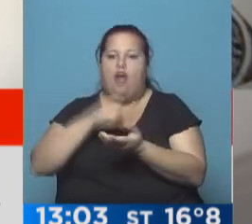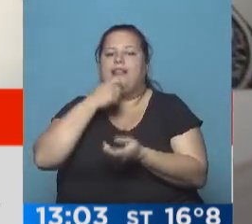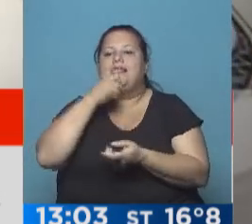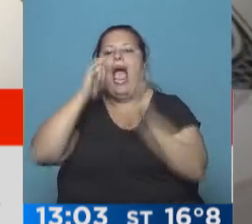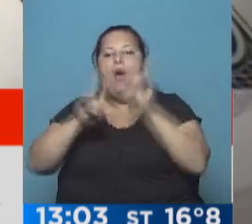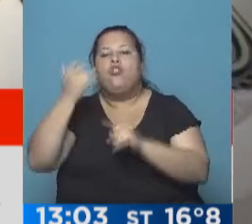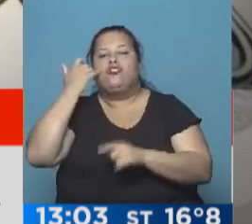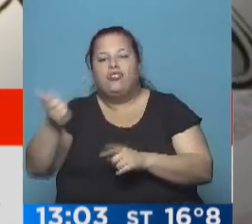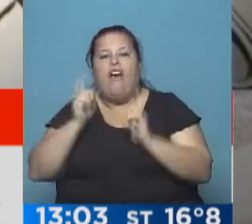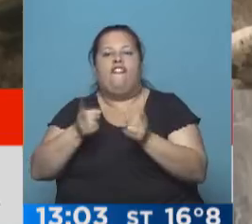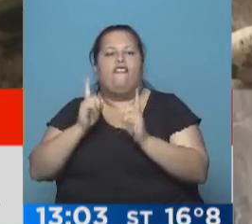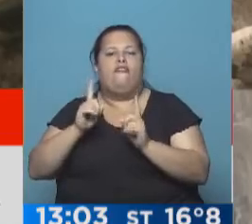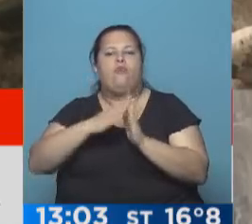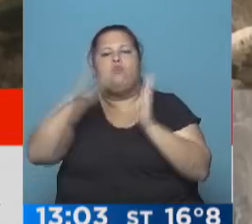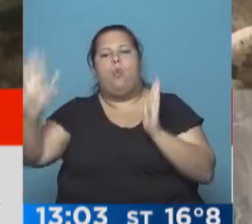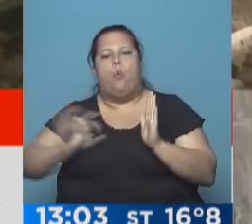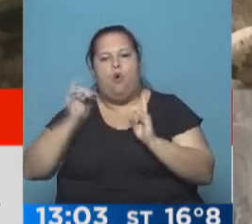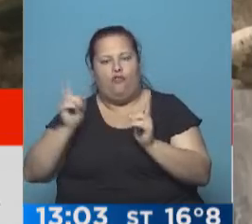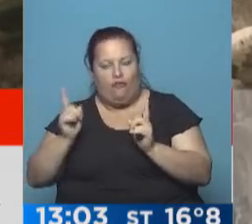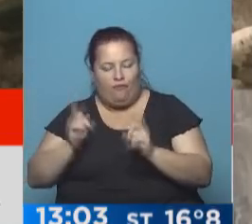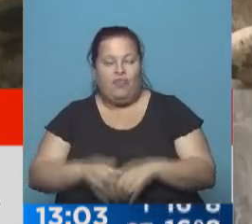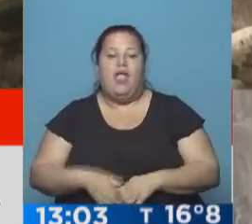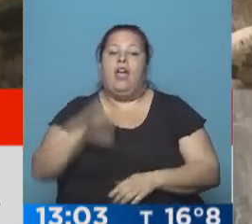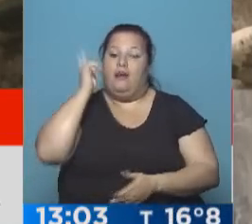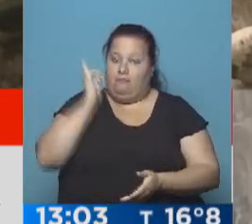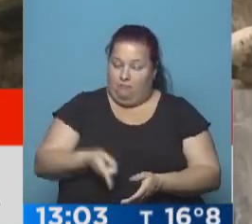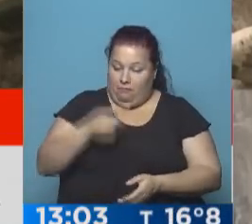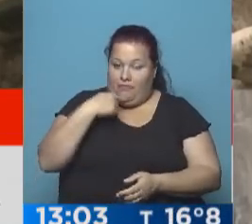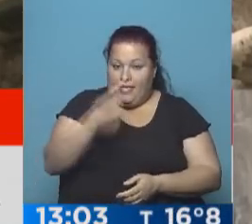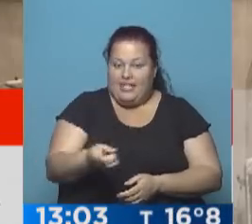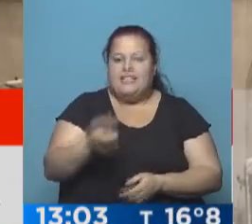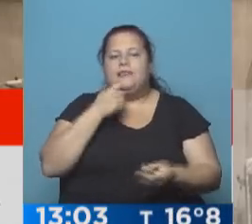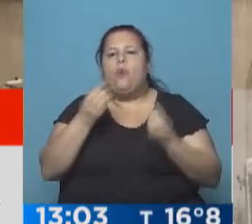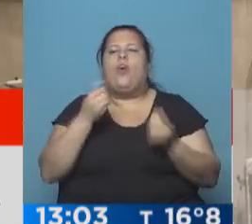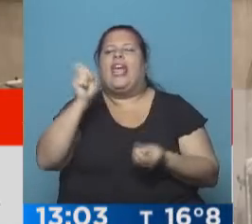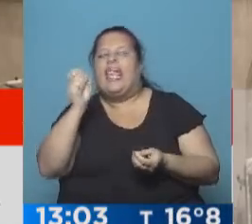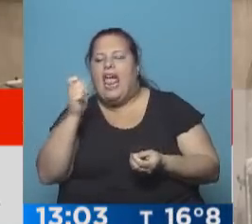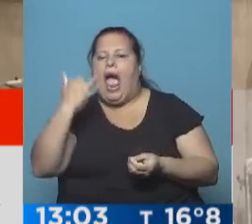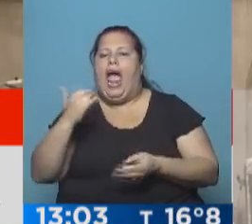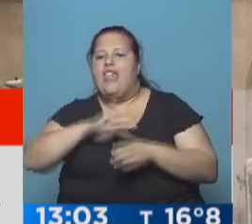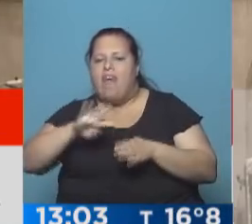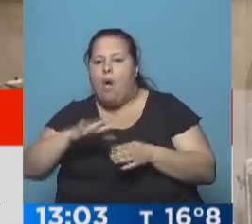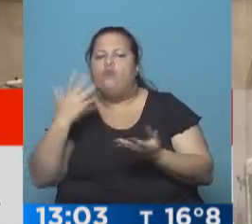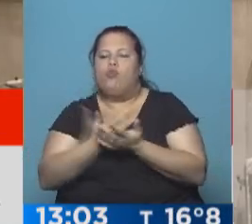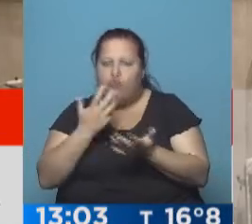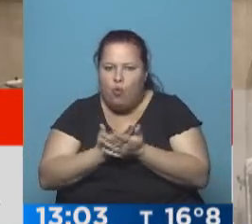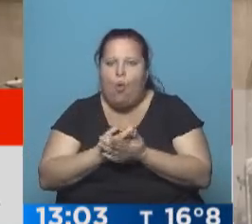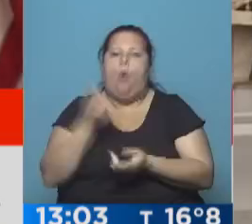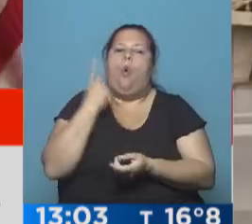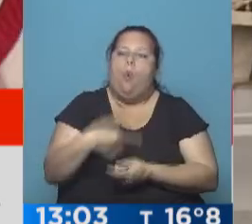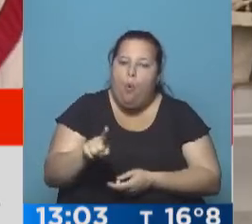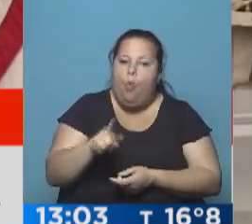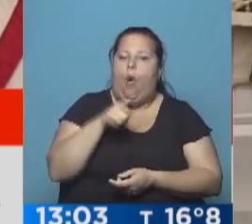aquellos que los han mantenido por un tiempo continuo. El fallo sostuvo que definir qué tenedores de deuda sufrieron daños y